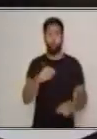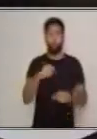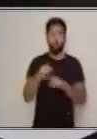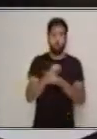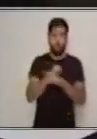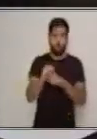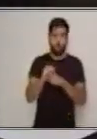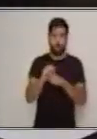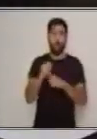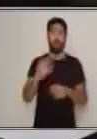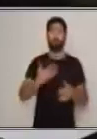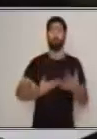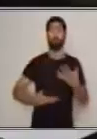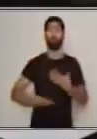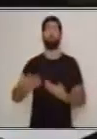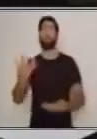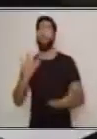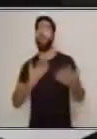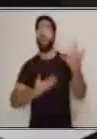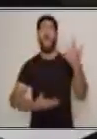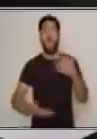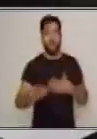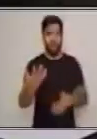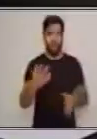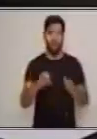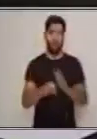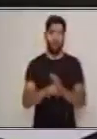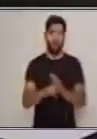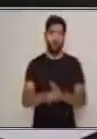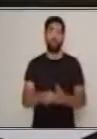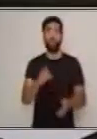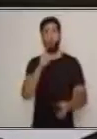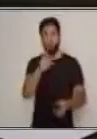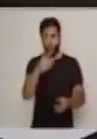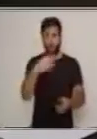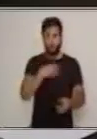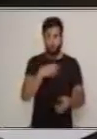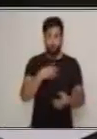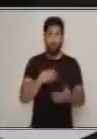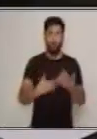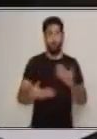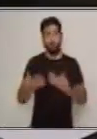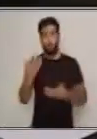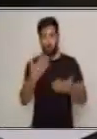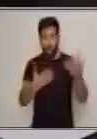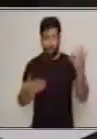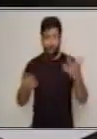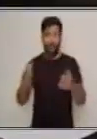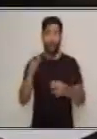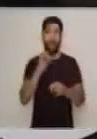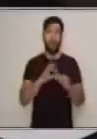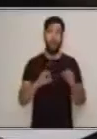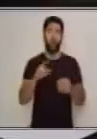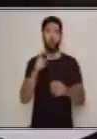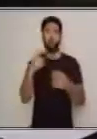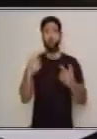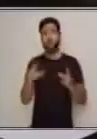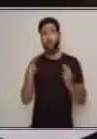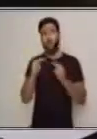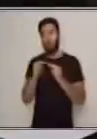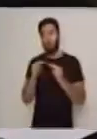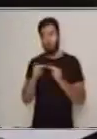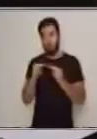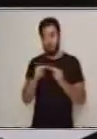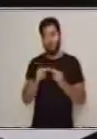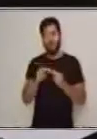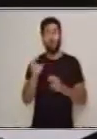poema. El poema puede ser un poema que tú ya conoces o un poema nuevo. Por ejemplo, no